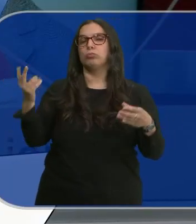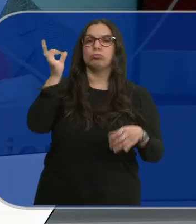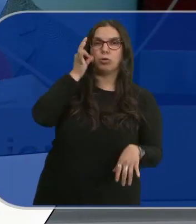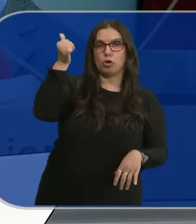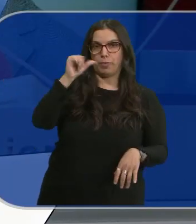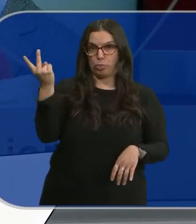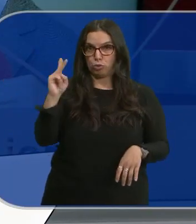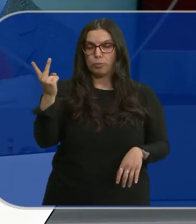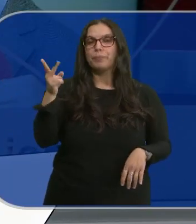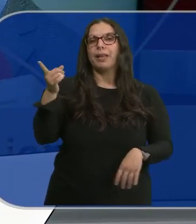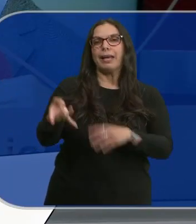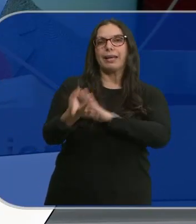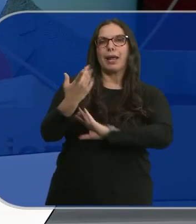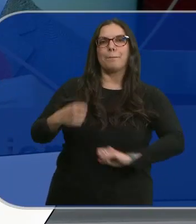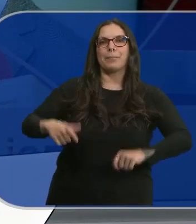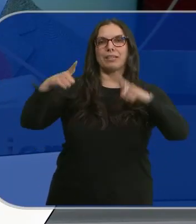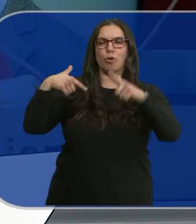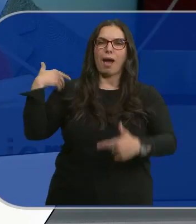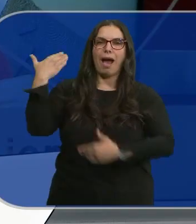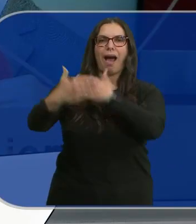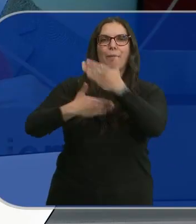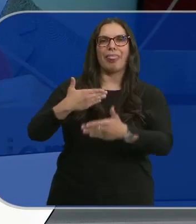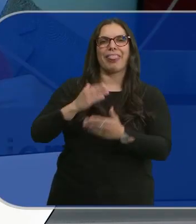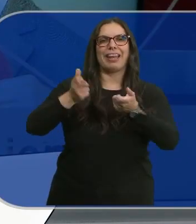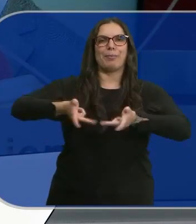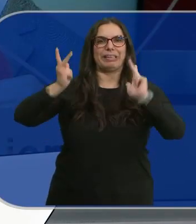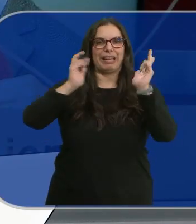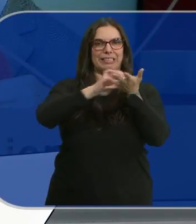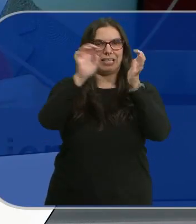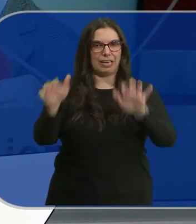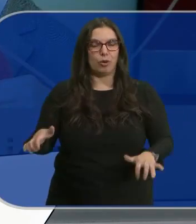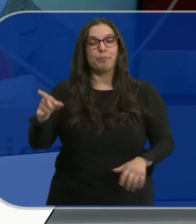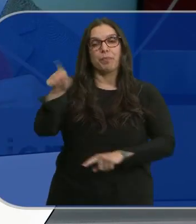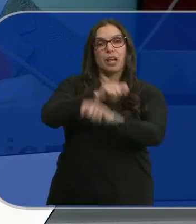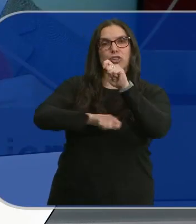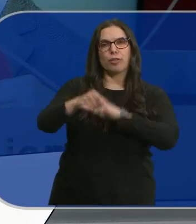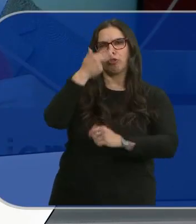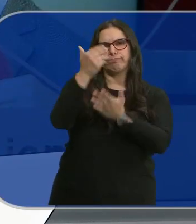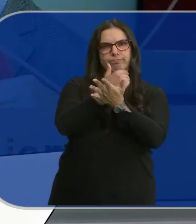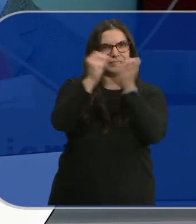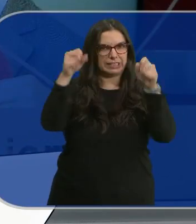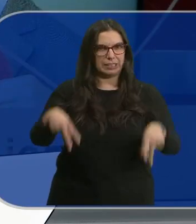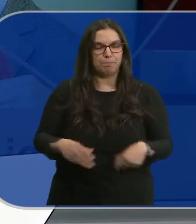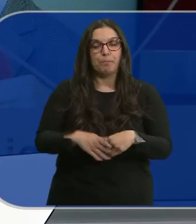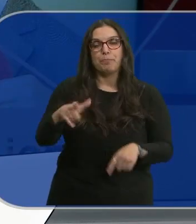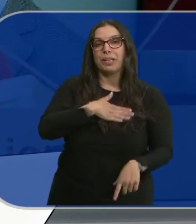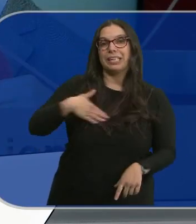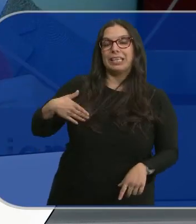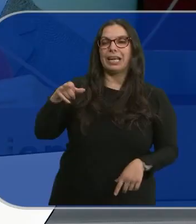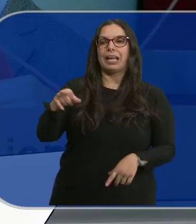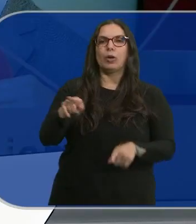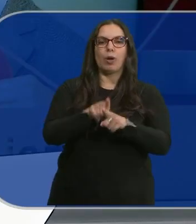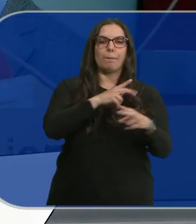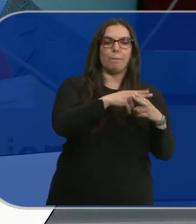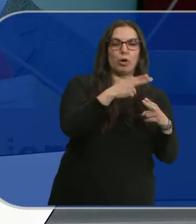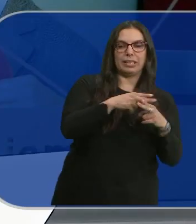Hernando y Javier Teira, han creado la plataforma Avanza en Libertad Castilla y León, una asociación sin ánimo de lucro. Aspiran a que sea un puente entre